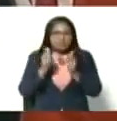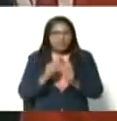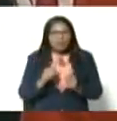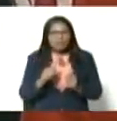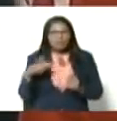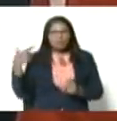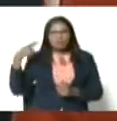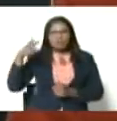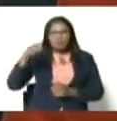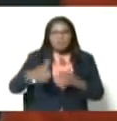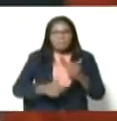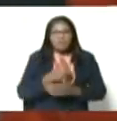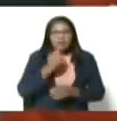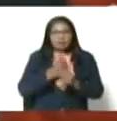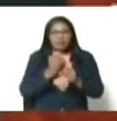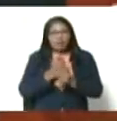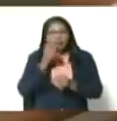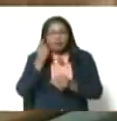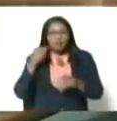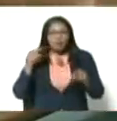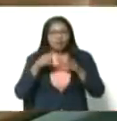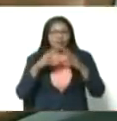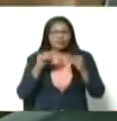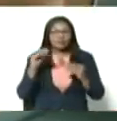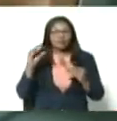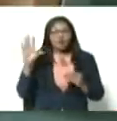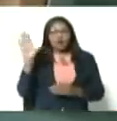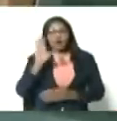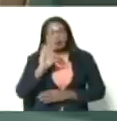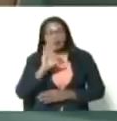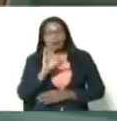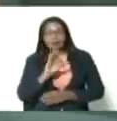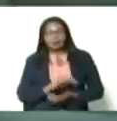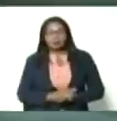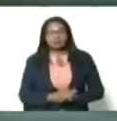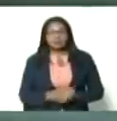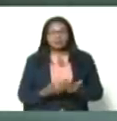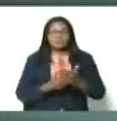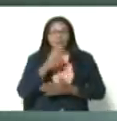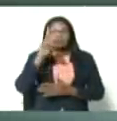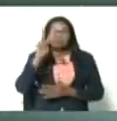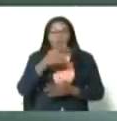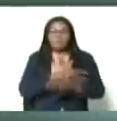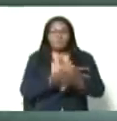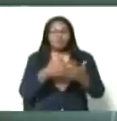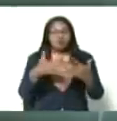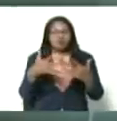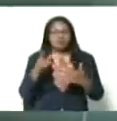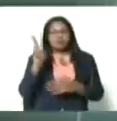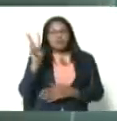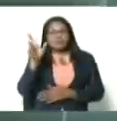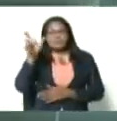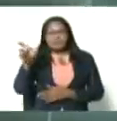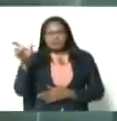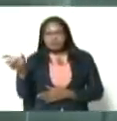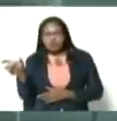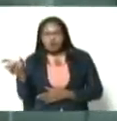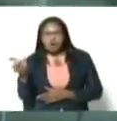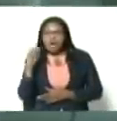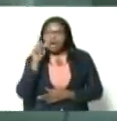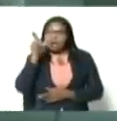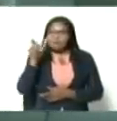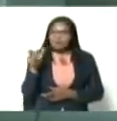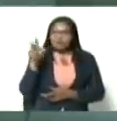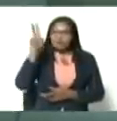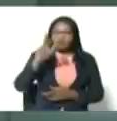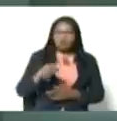transporta más trabajadores a nivel de toda Caracas. Estamos hablando, bueno, de más de 2 millones de personas que utilizan esto prácticamente